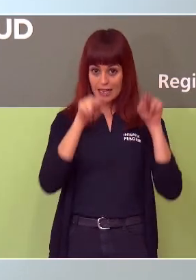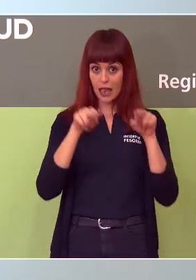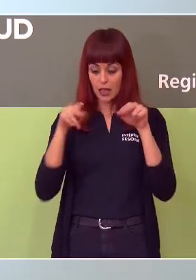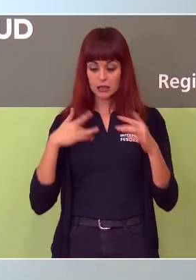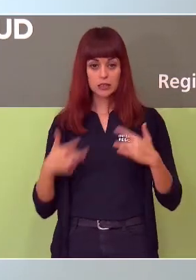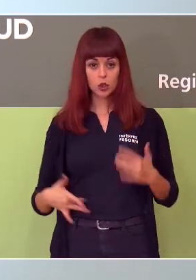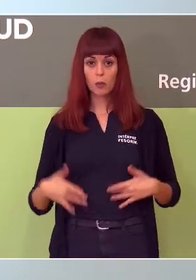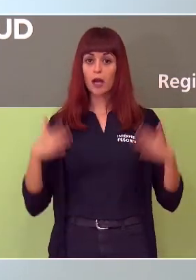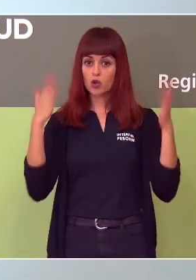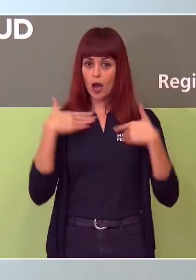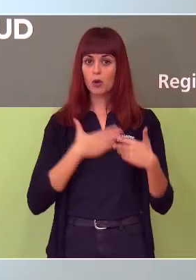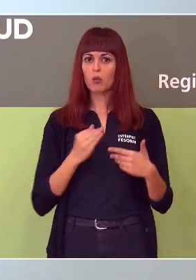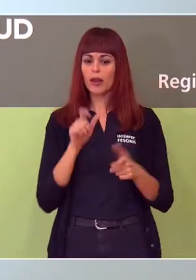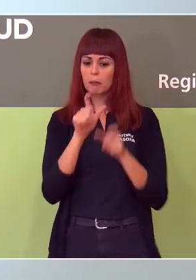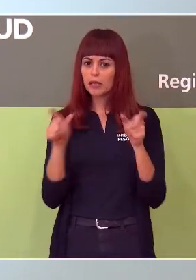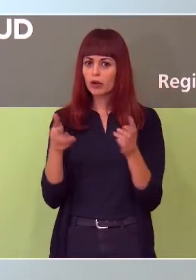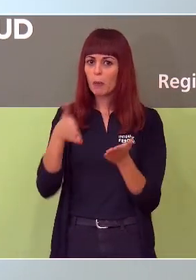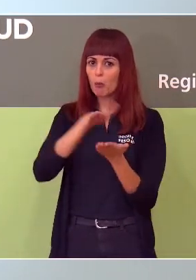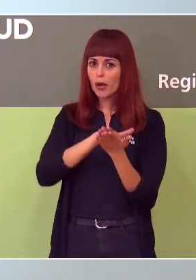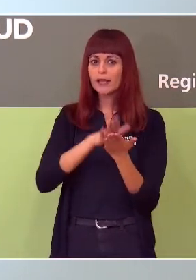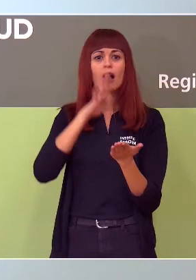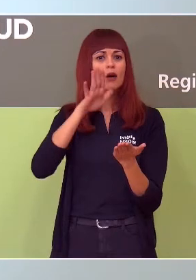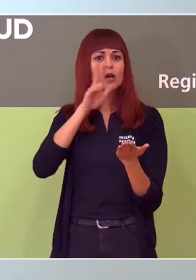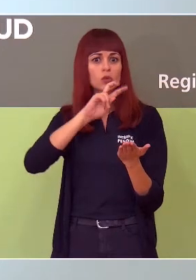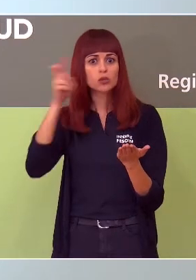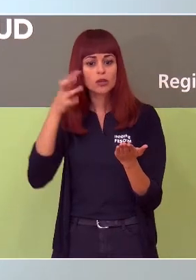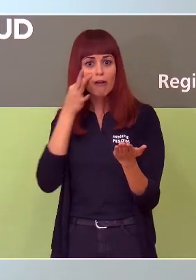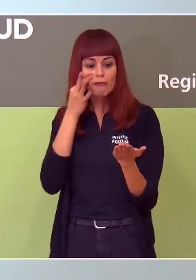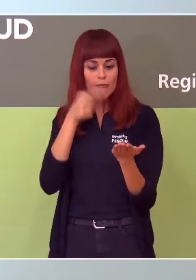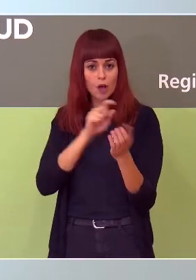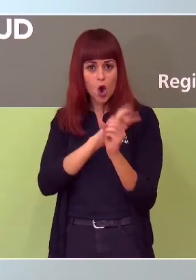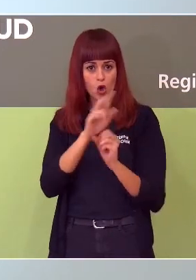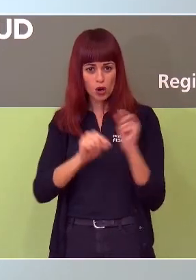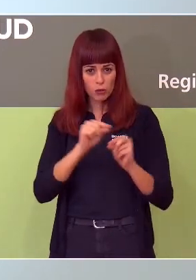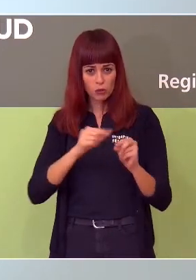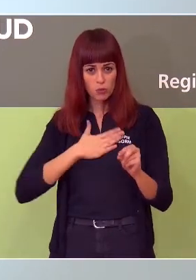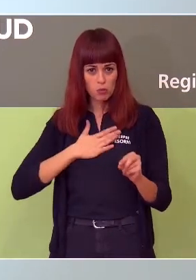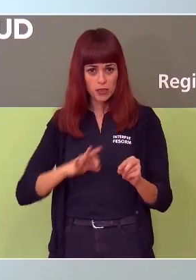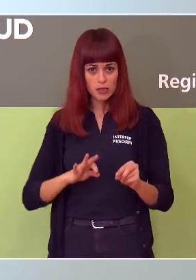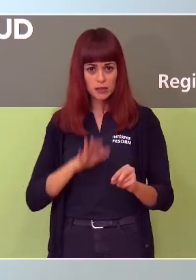la posibilidad de que entre los fallecidos por otras causas realmente sean coronavirus?